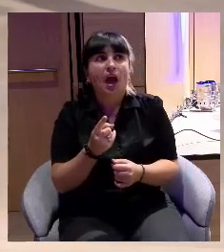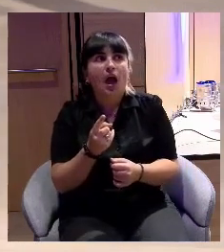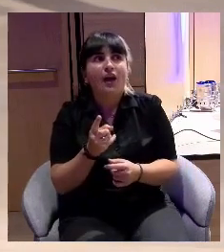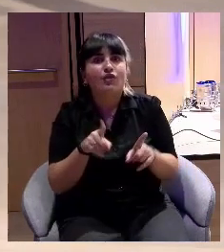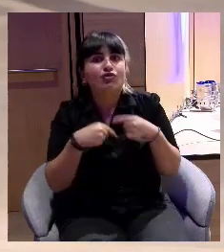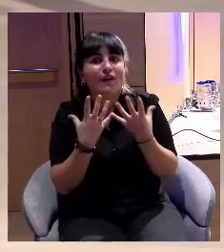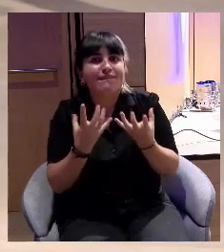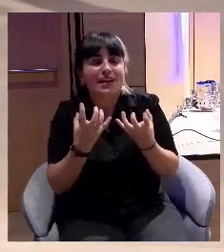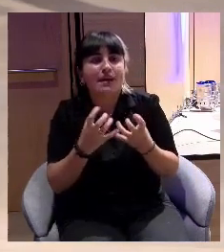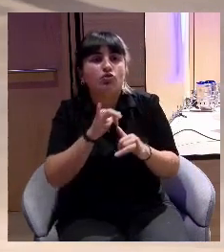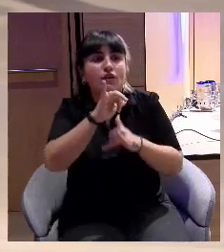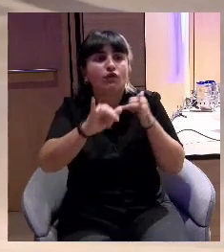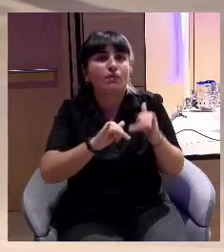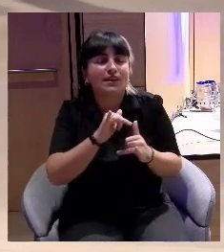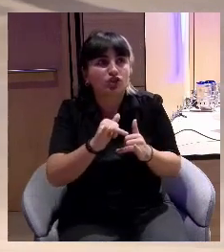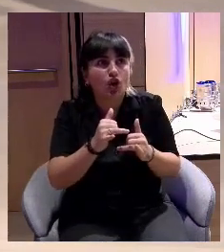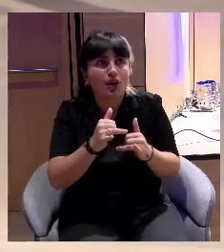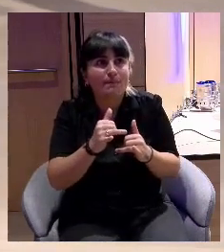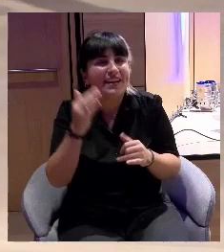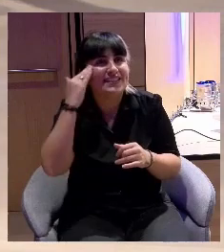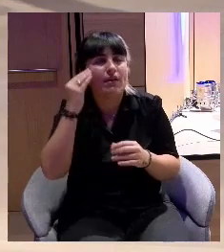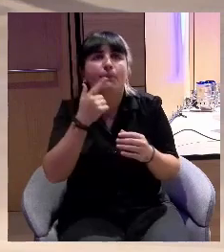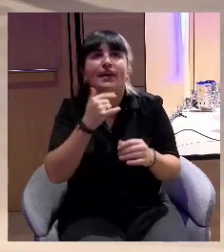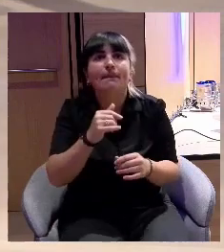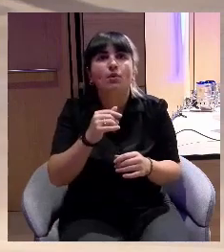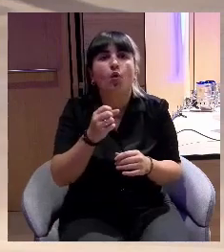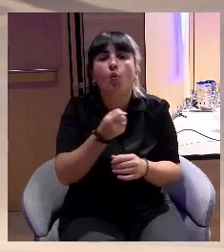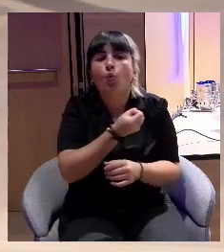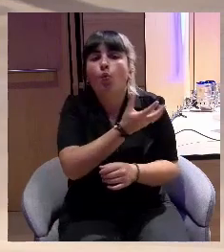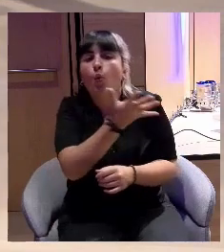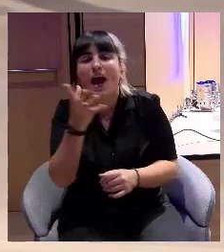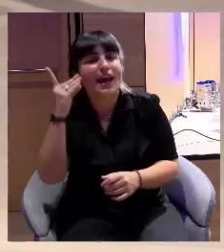favor del aborto legal y cuántos van a votar en contra y cuántos no saben o no lo dicen?